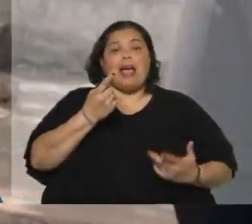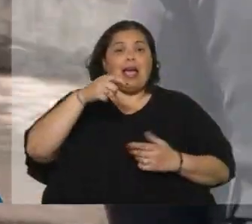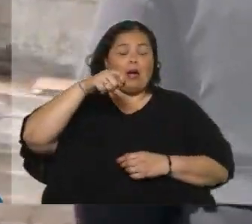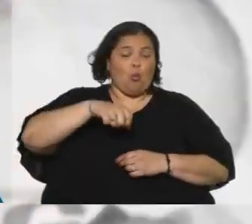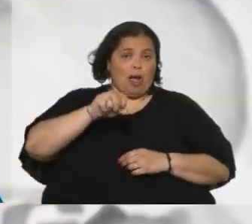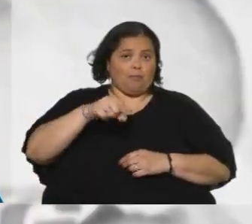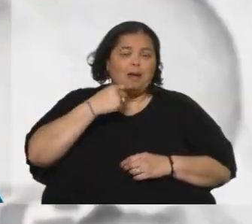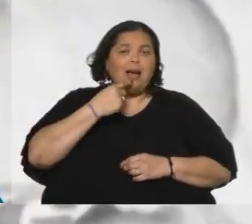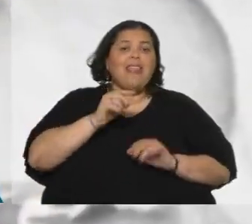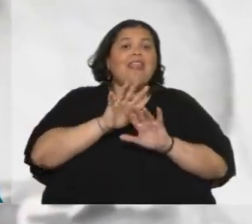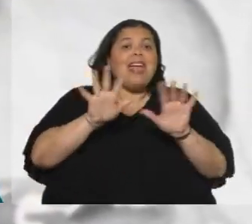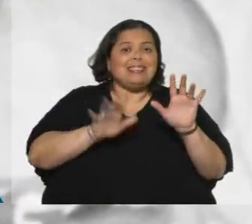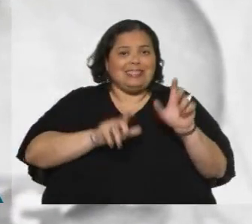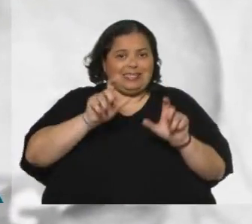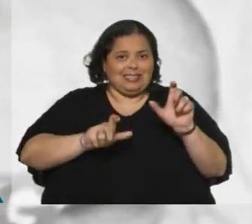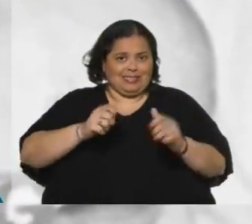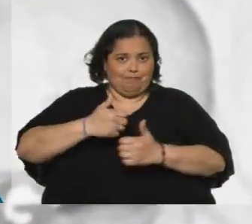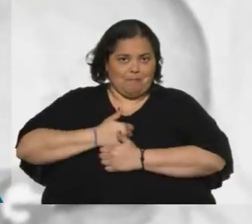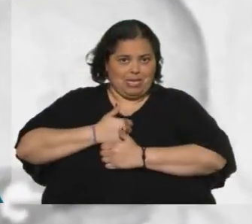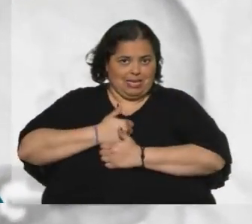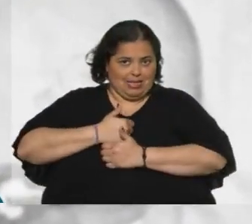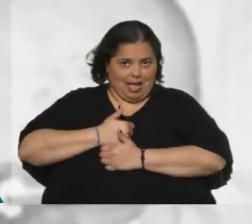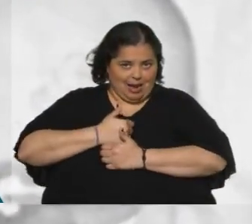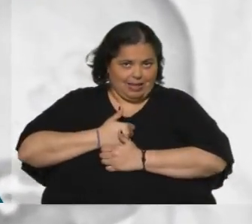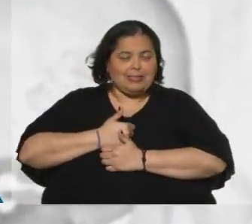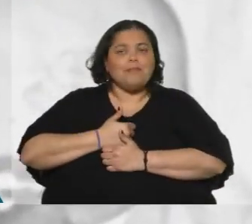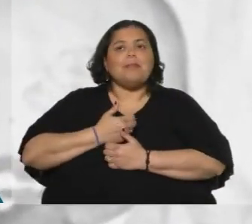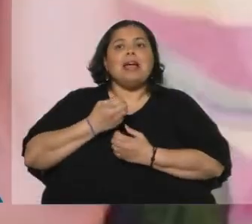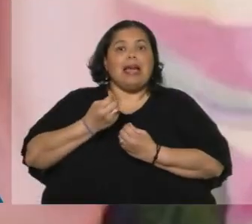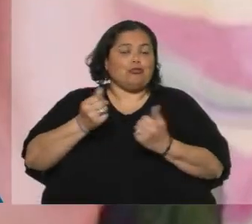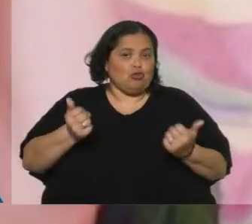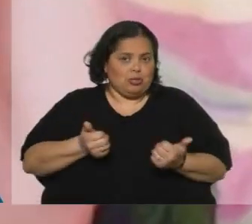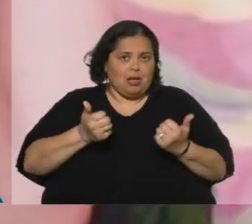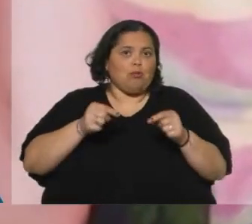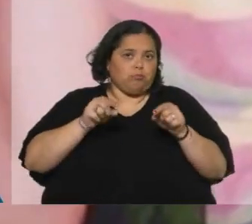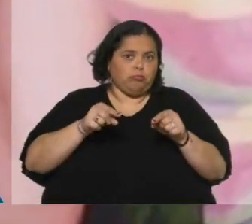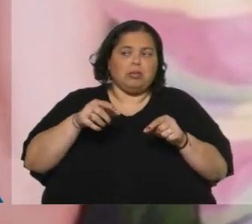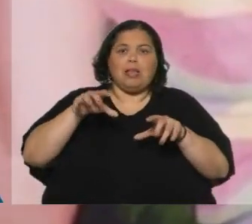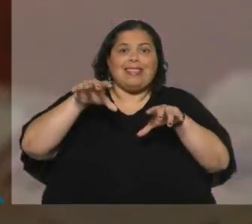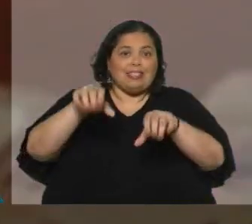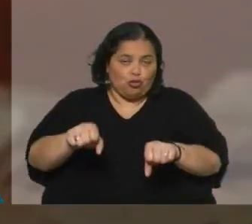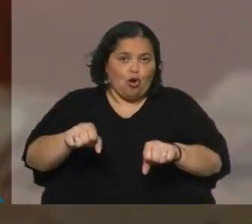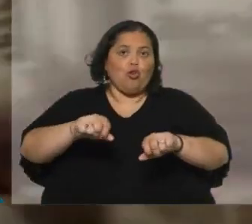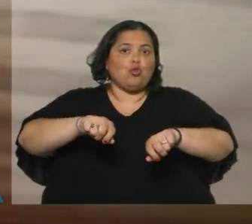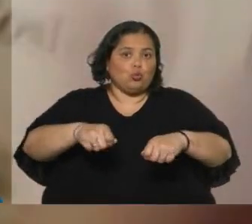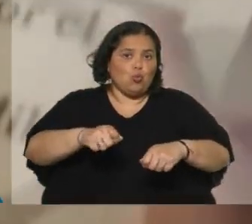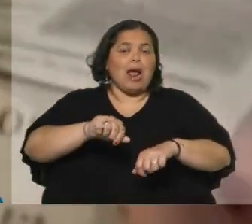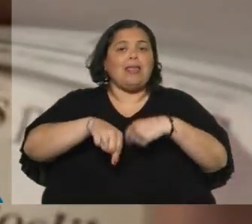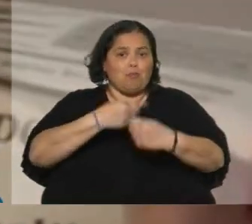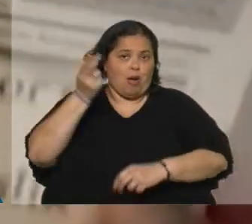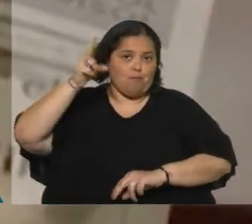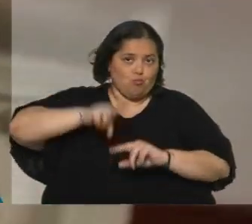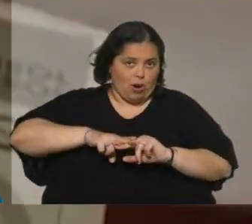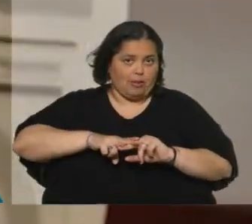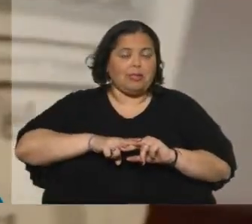tuvieron participación en la detención, tortura y posterior muerte del médico de San Javier. De los 12